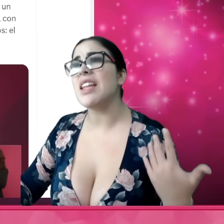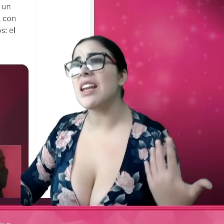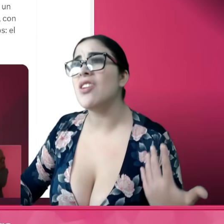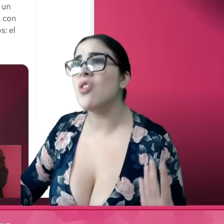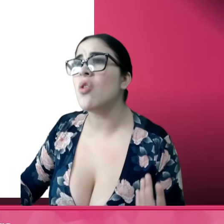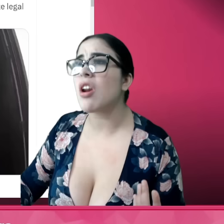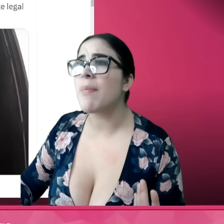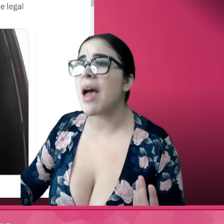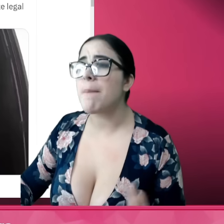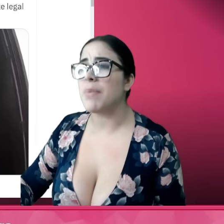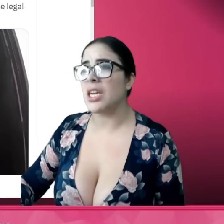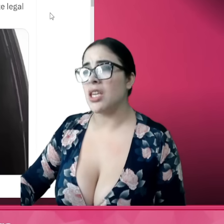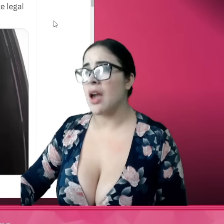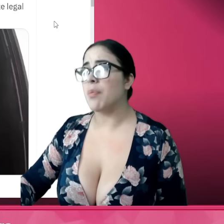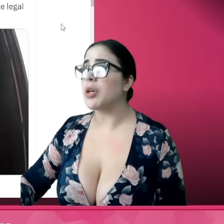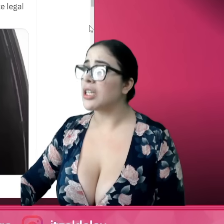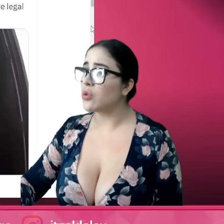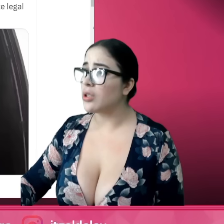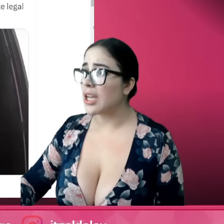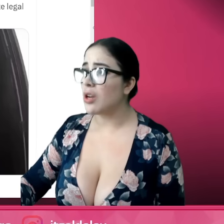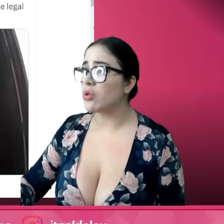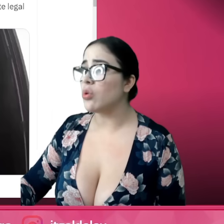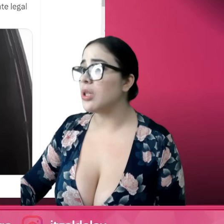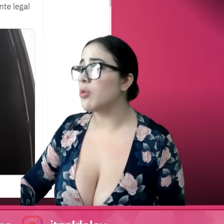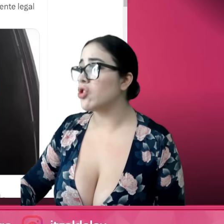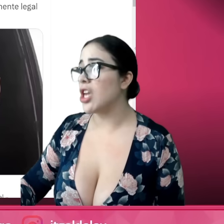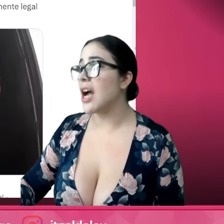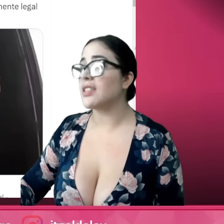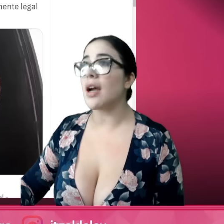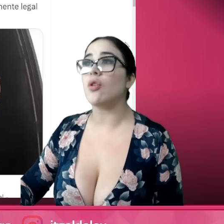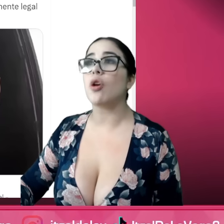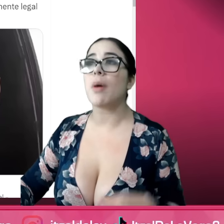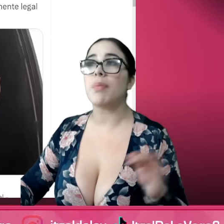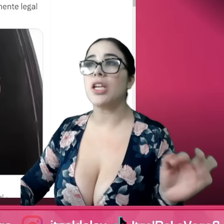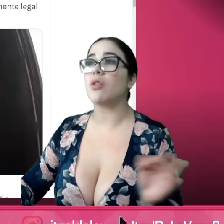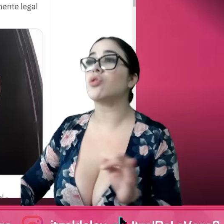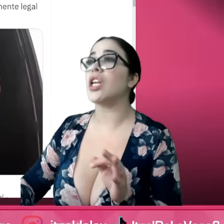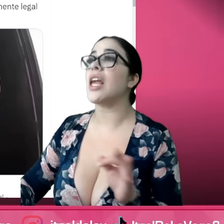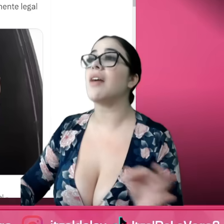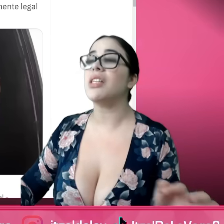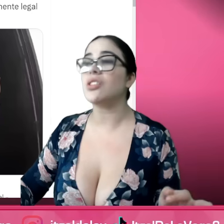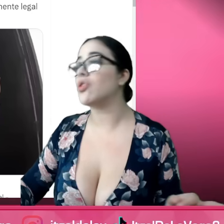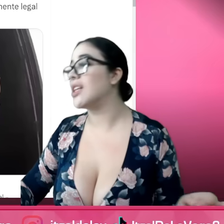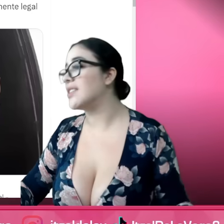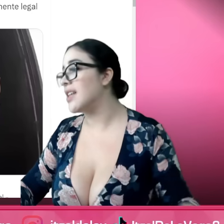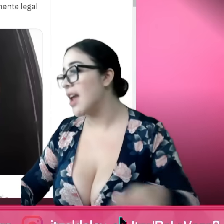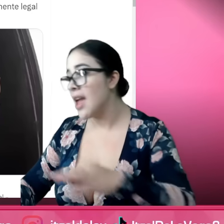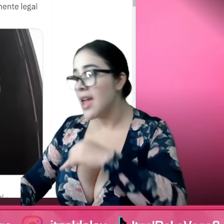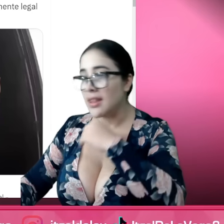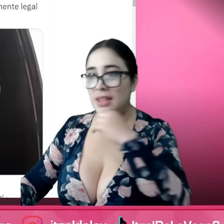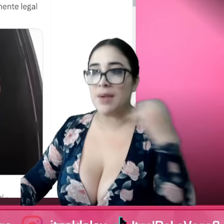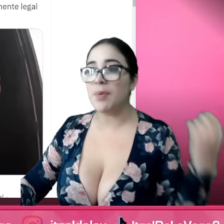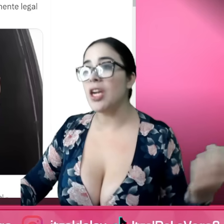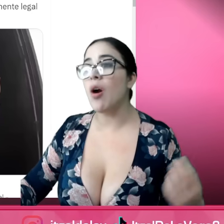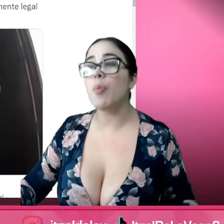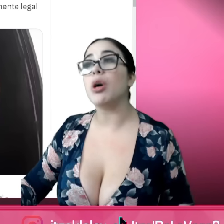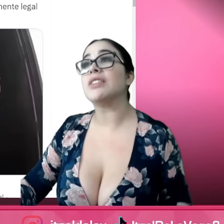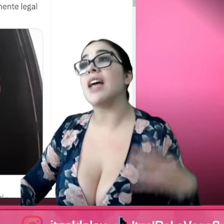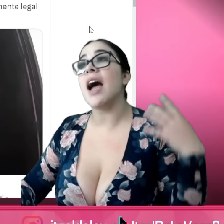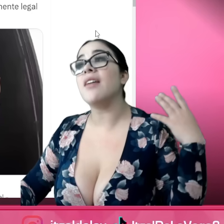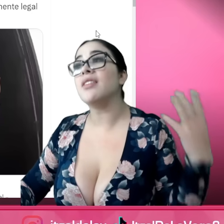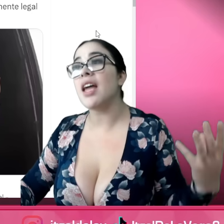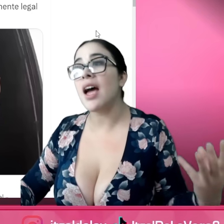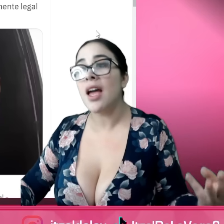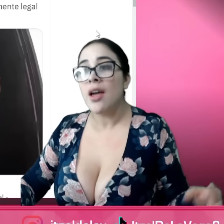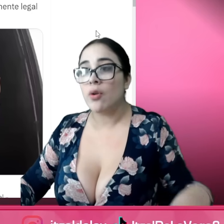que ver Norma Piña. Pues resulta que los últimos días a Norma Piña no se le ha visto decir ni pío,